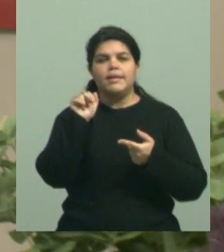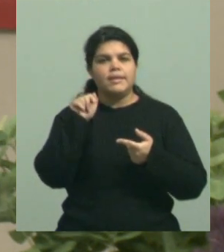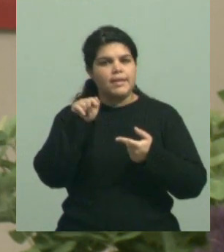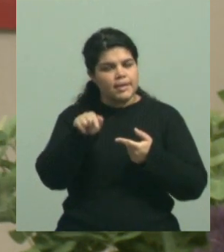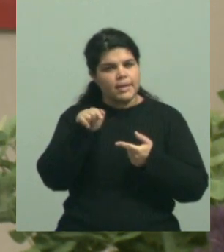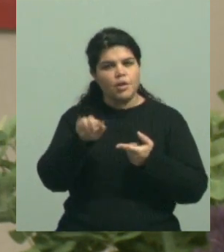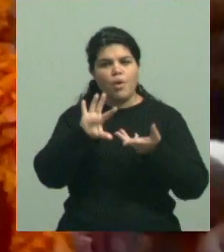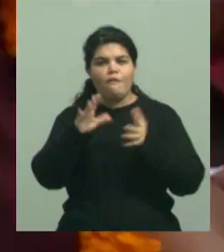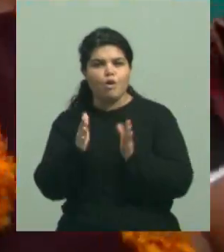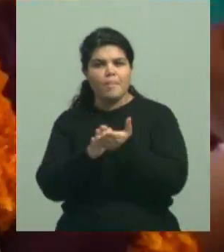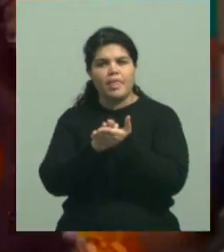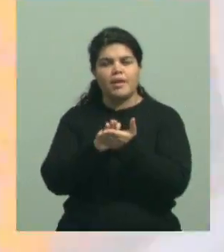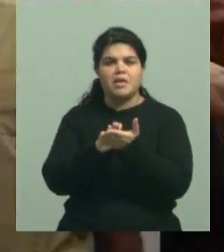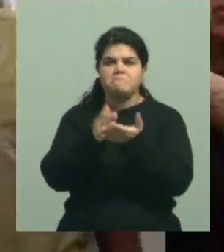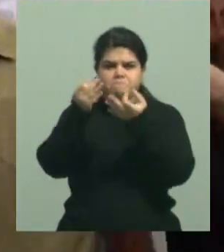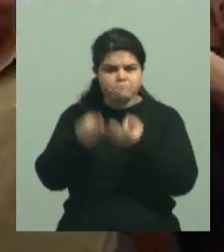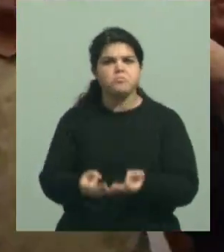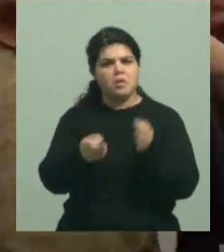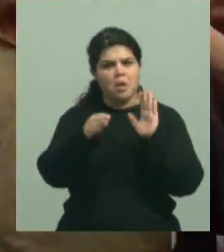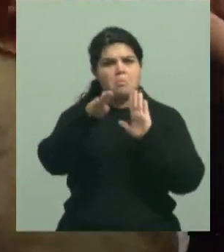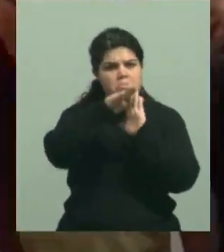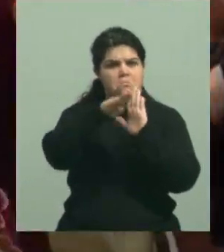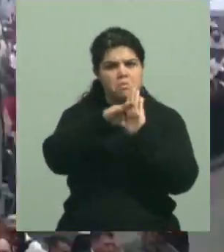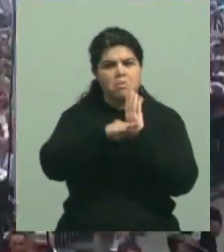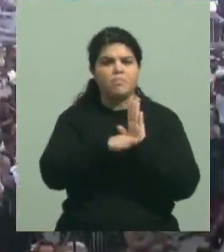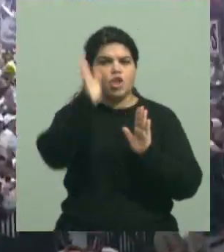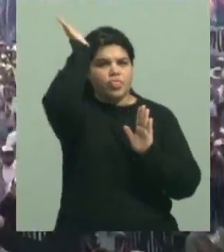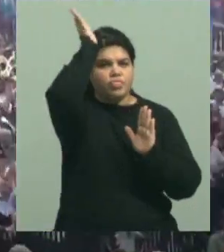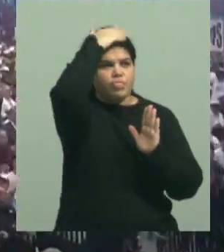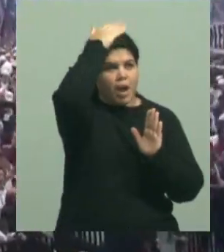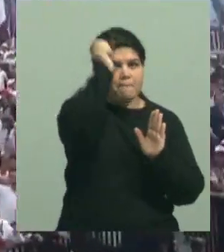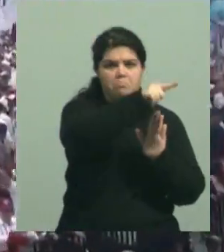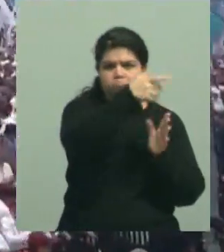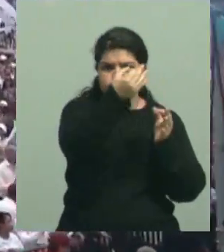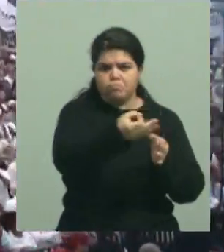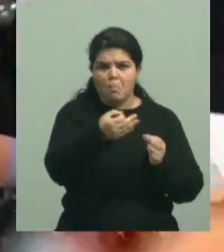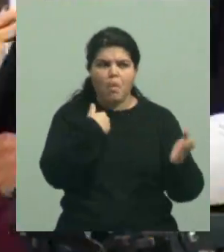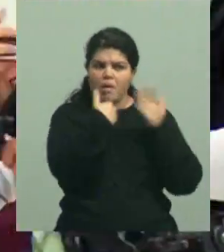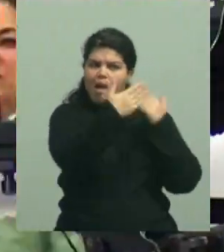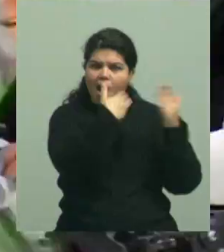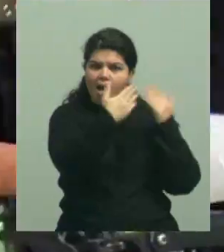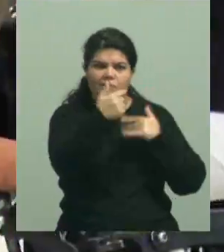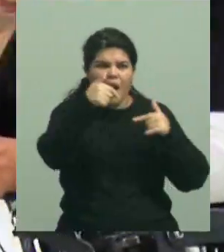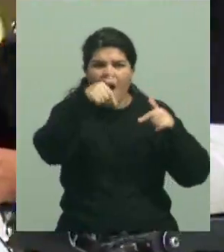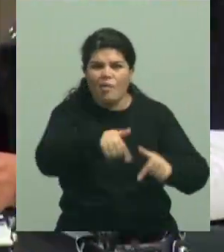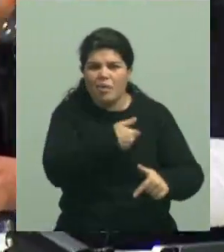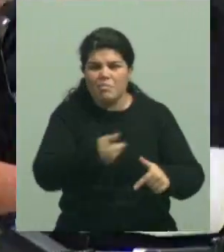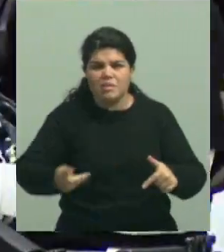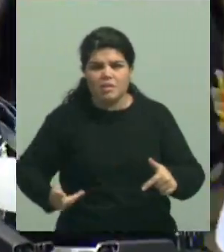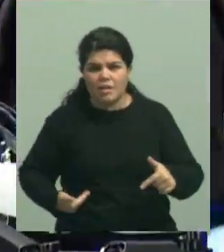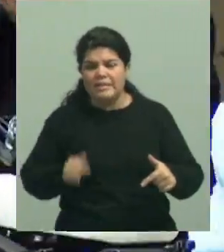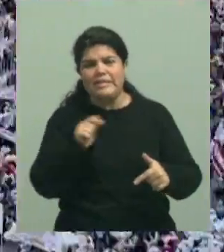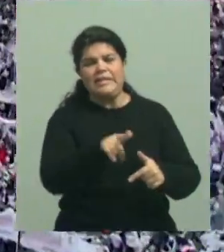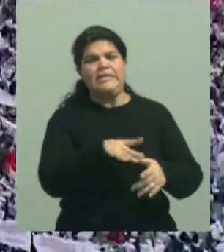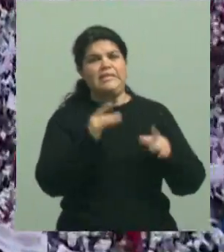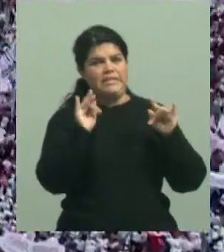prolija y con más posibilidades con Donald Trump que con el propio Joe Biden, por más de que debería ser, digamos que la